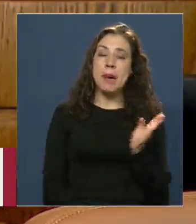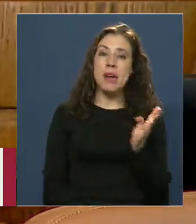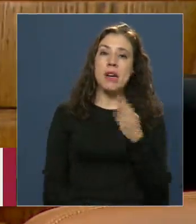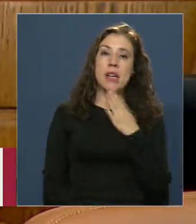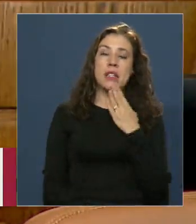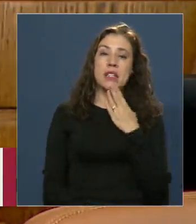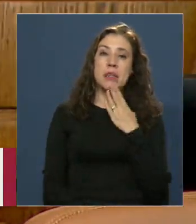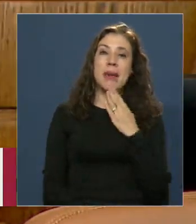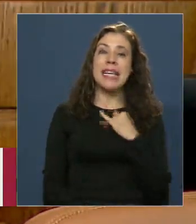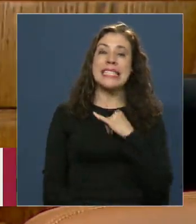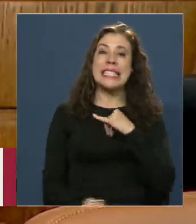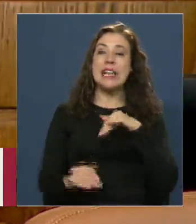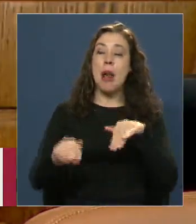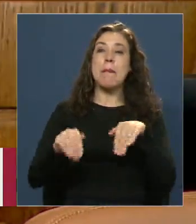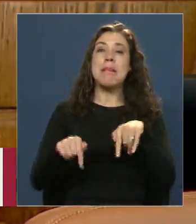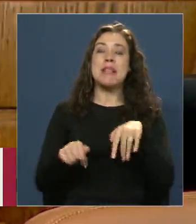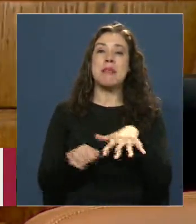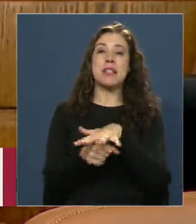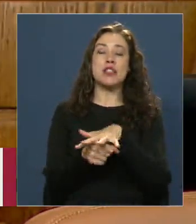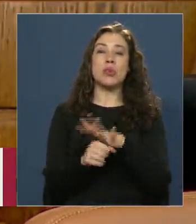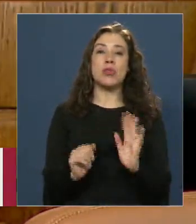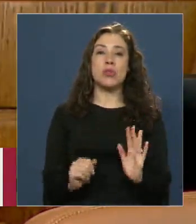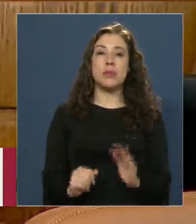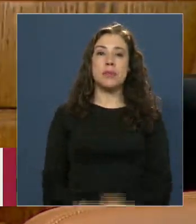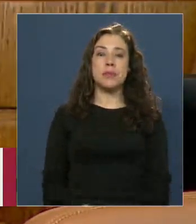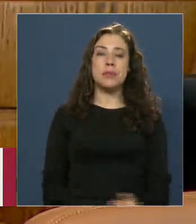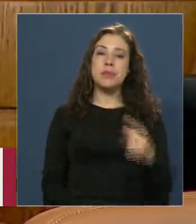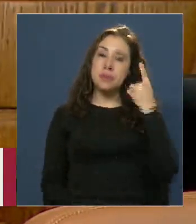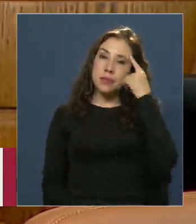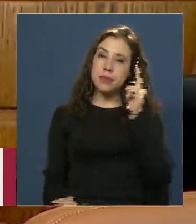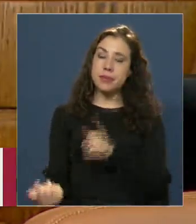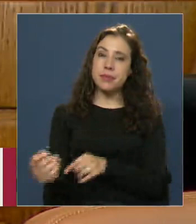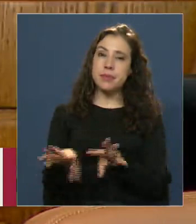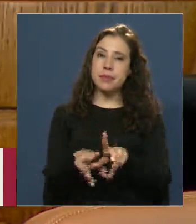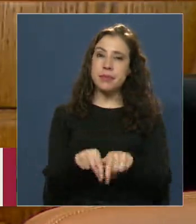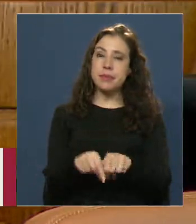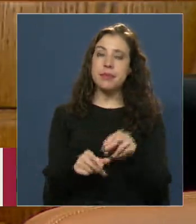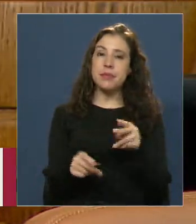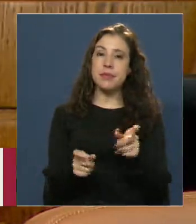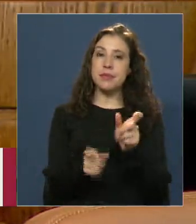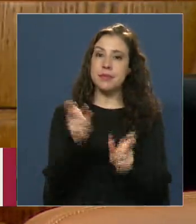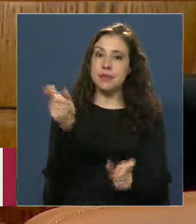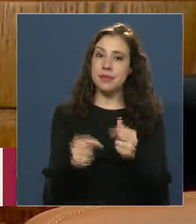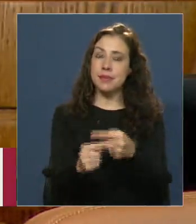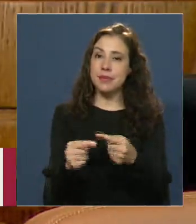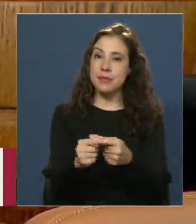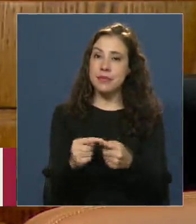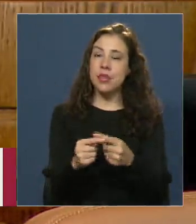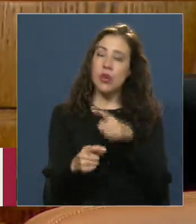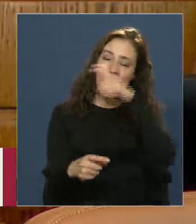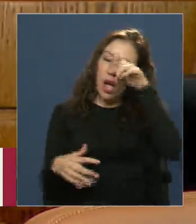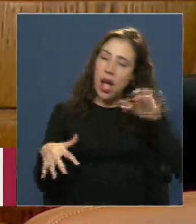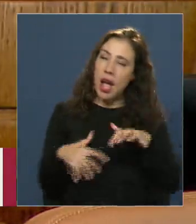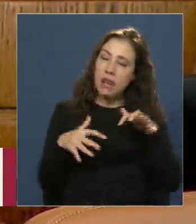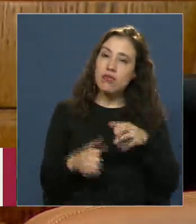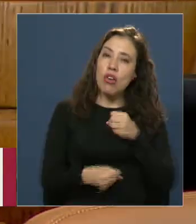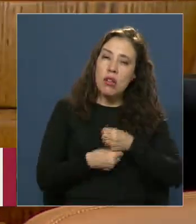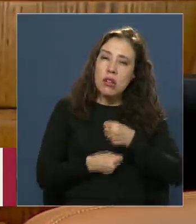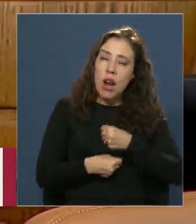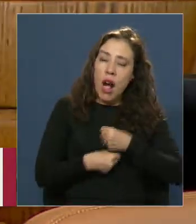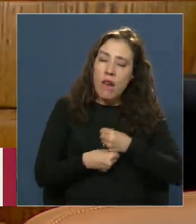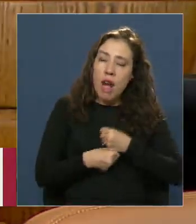para mantenerse donde están. Sin embargo, las familias de clase media, pese a todo su esfuerzo, trabajo